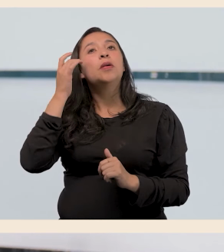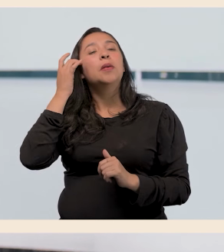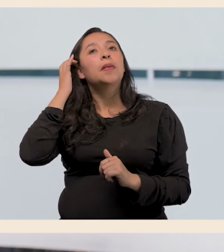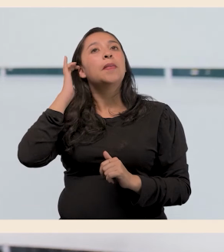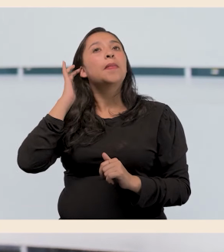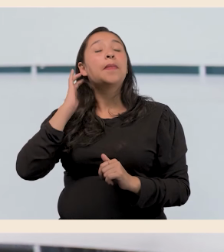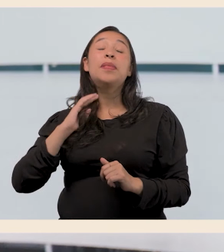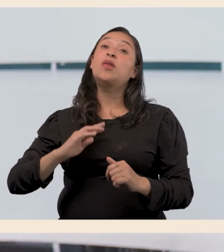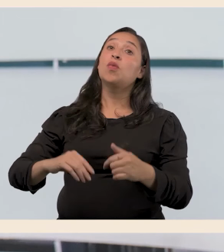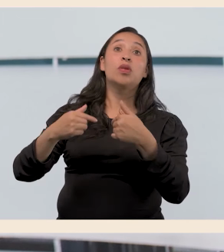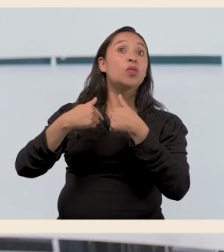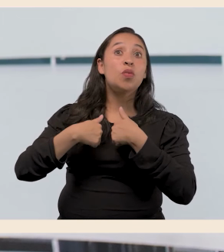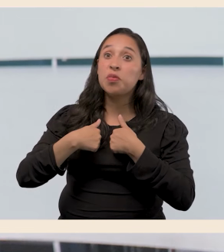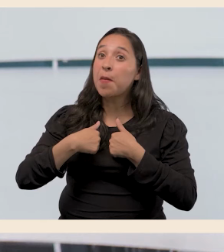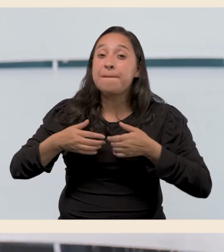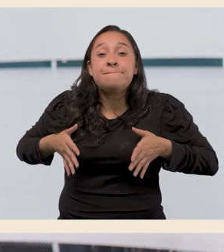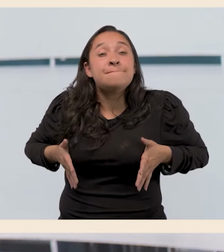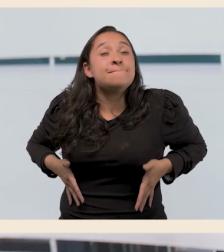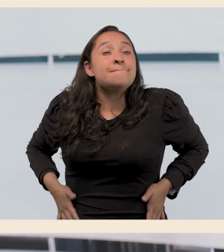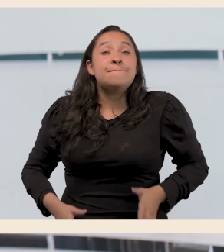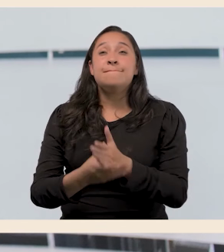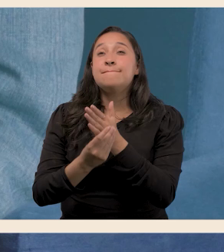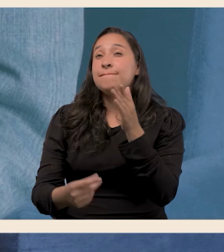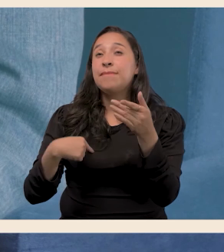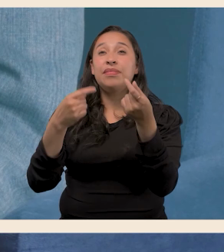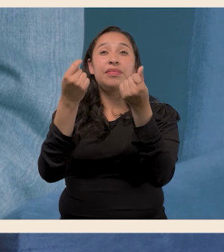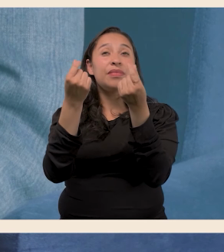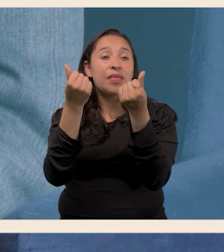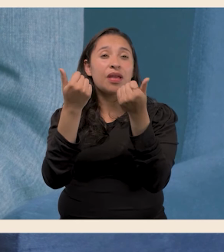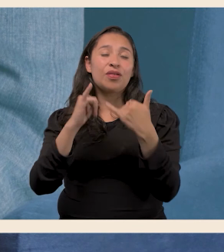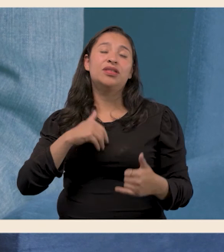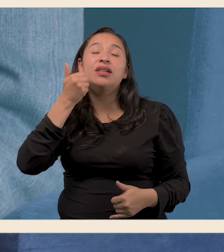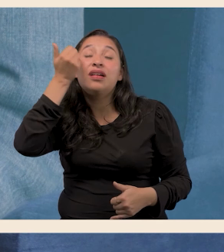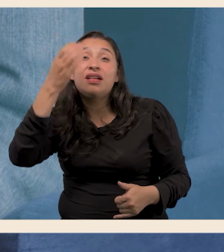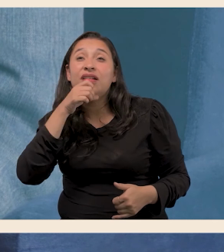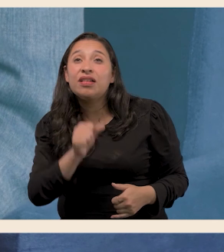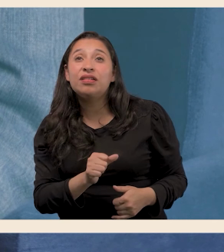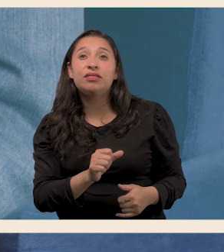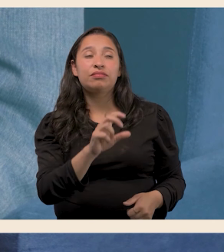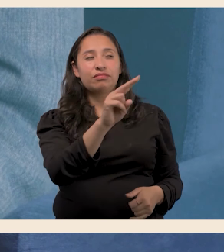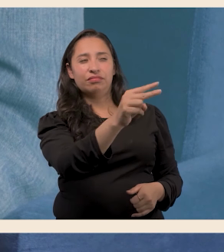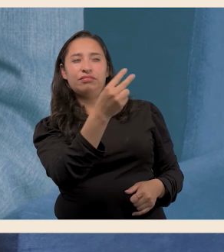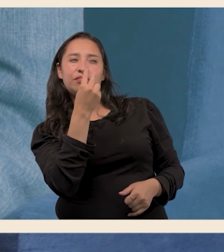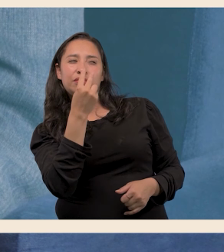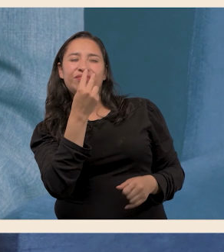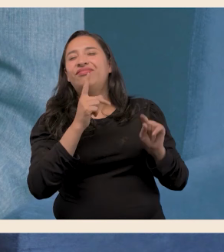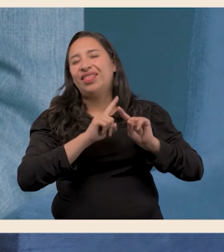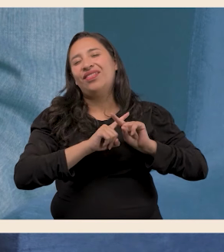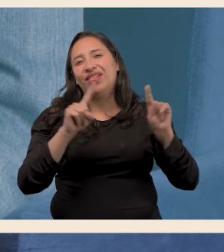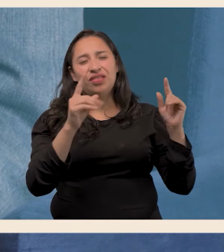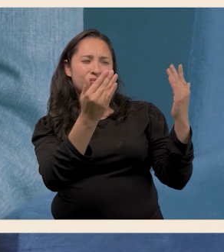uno no tiene recursos económicos y ya está pasando esa edad, uno ve